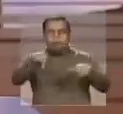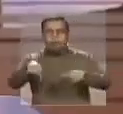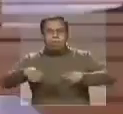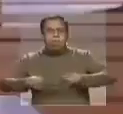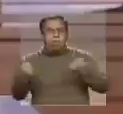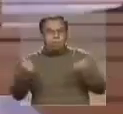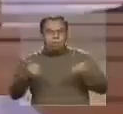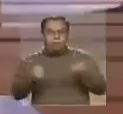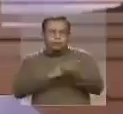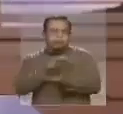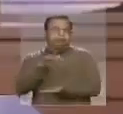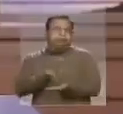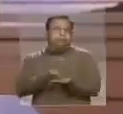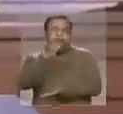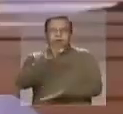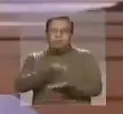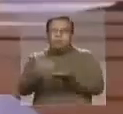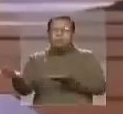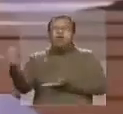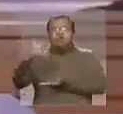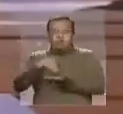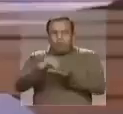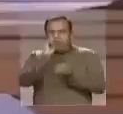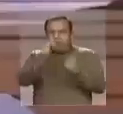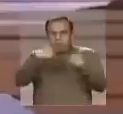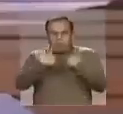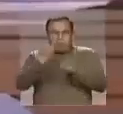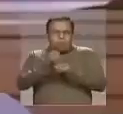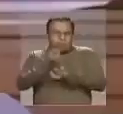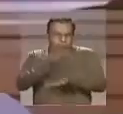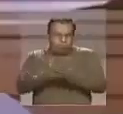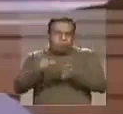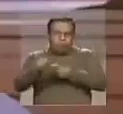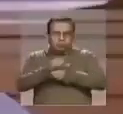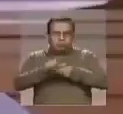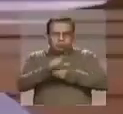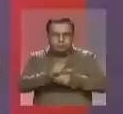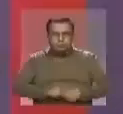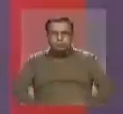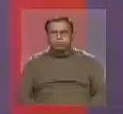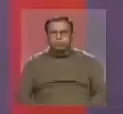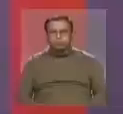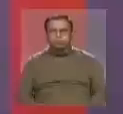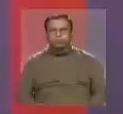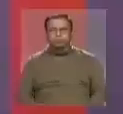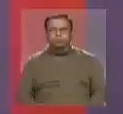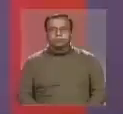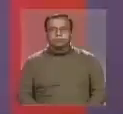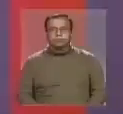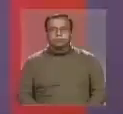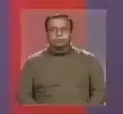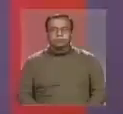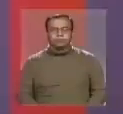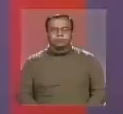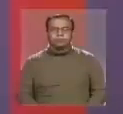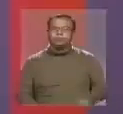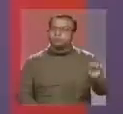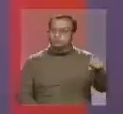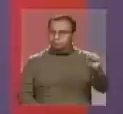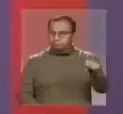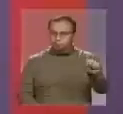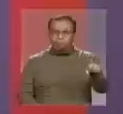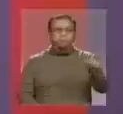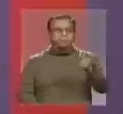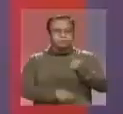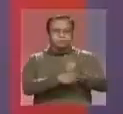algunos casos, Evelyn, son revictimizadas por estructuras delincuenciales locales. Sí, no solo, digamos, por